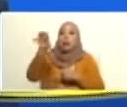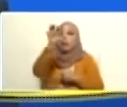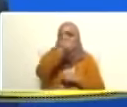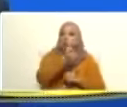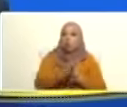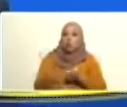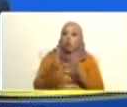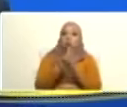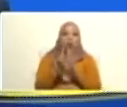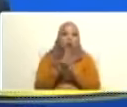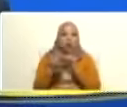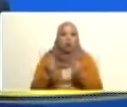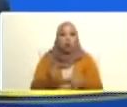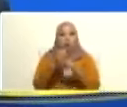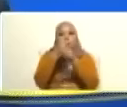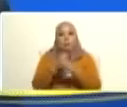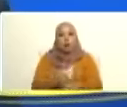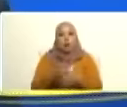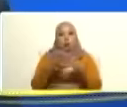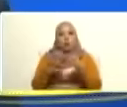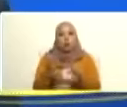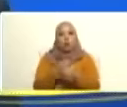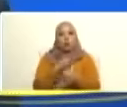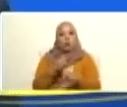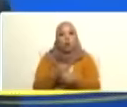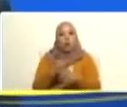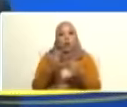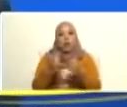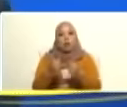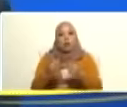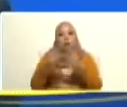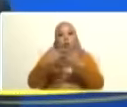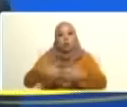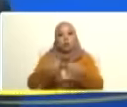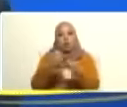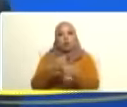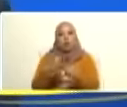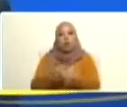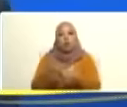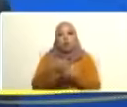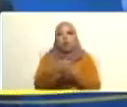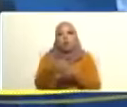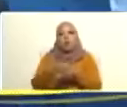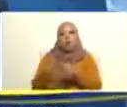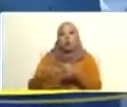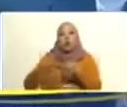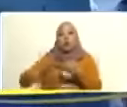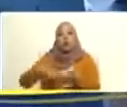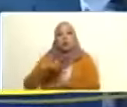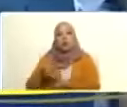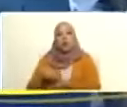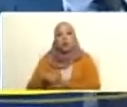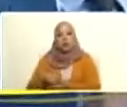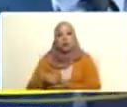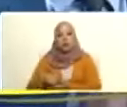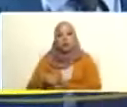ley esperada por todos los factores económicos regionales, municipales y nacionales.